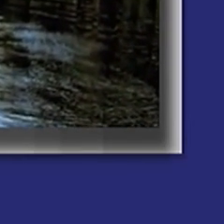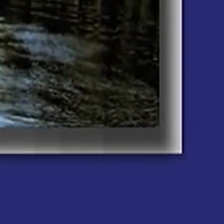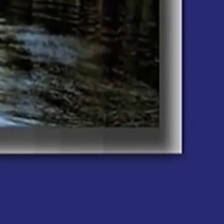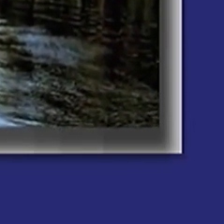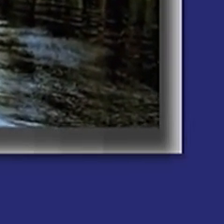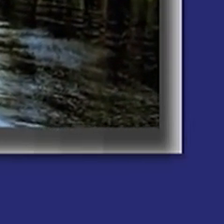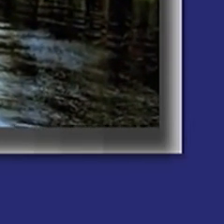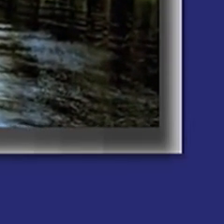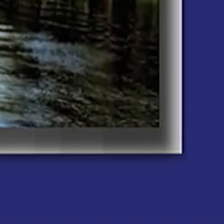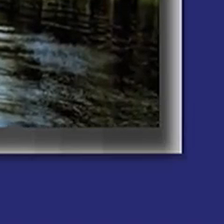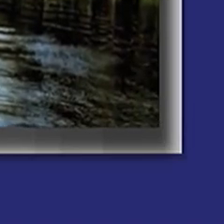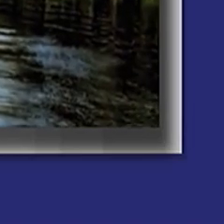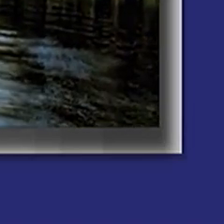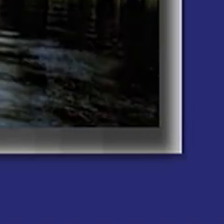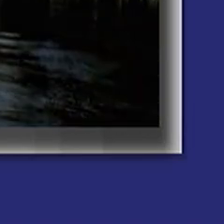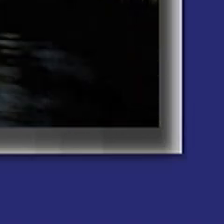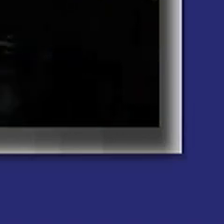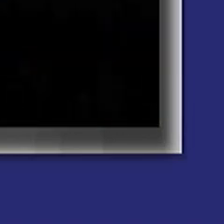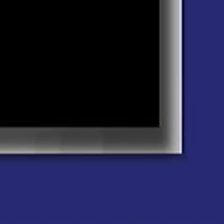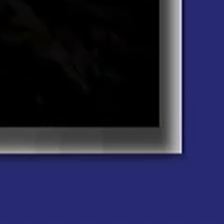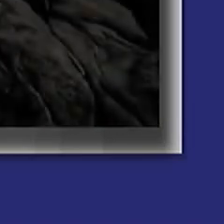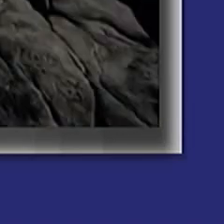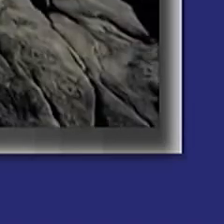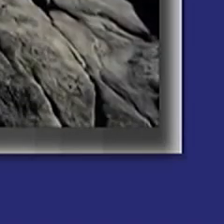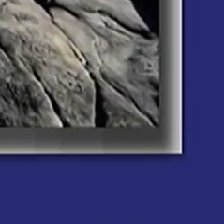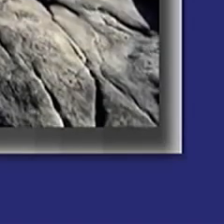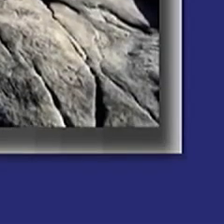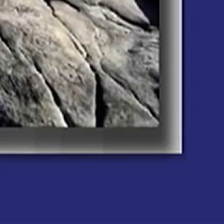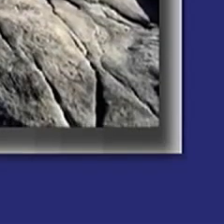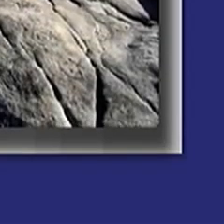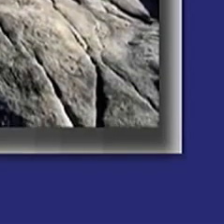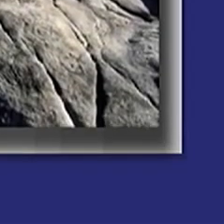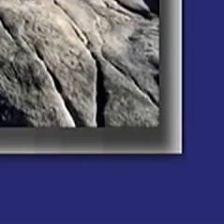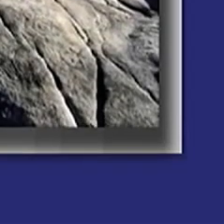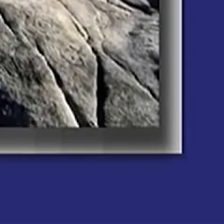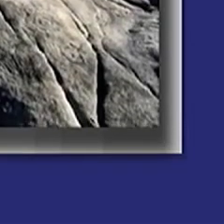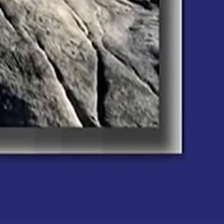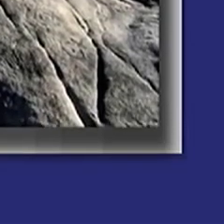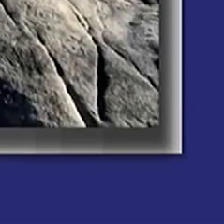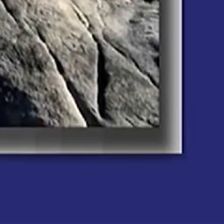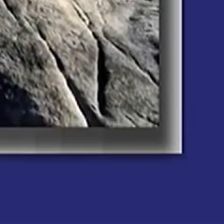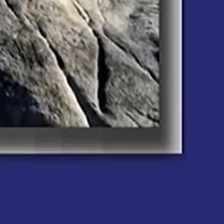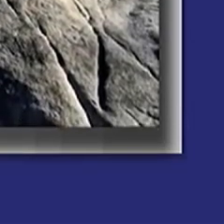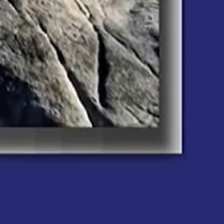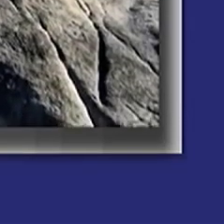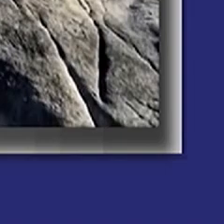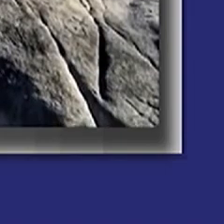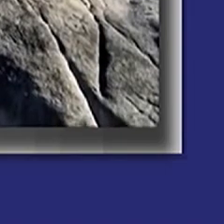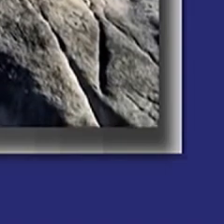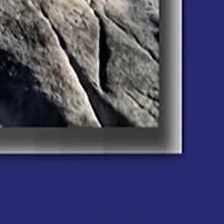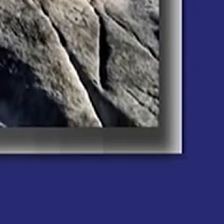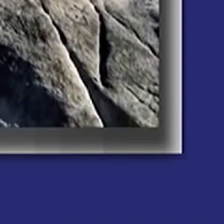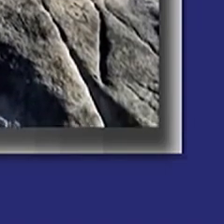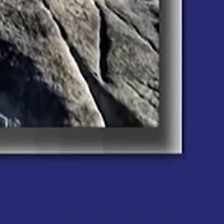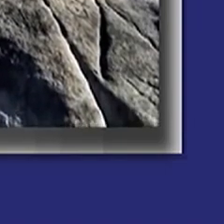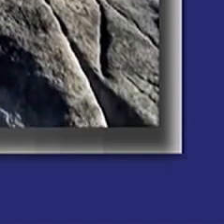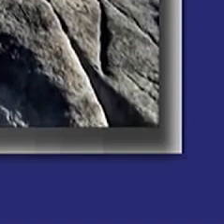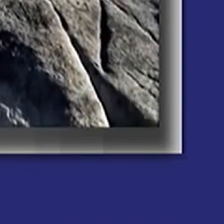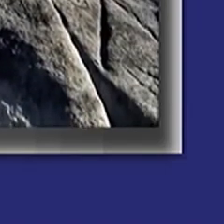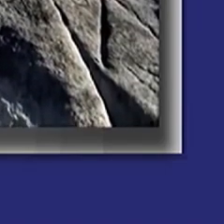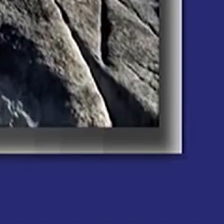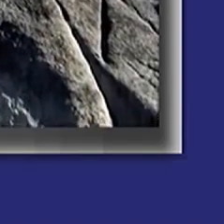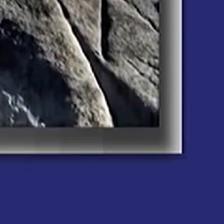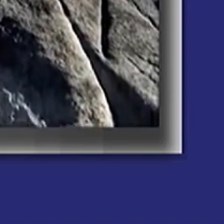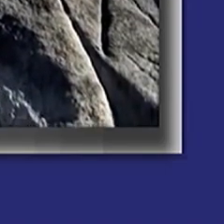sido mapeados con detalles sin precedentes por investigadores del University College London del Reino Unido.